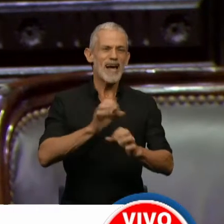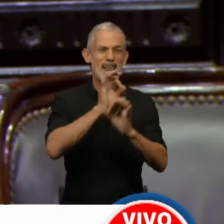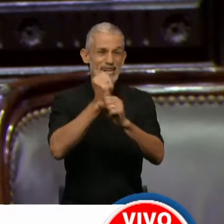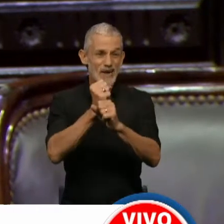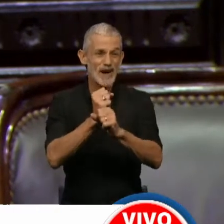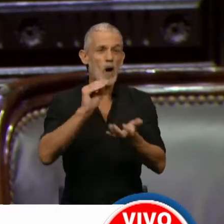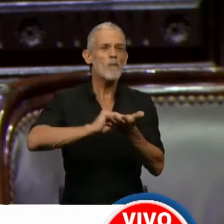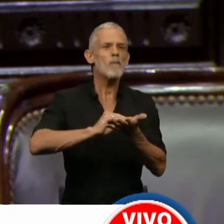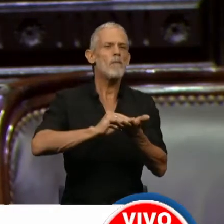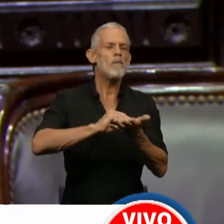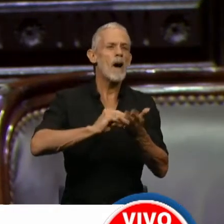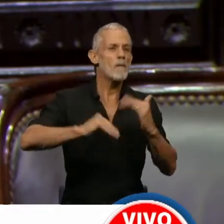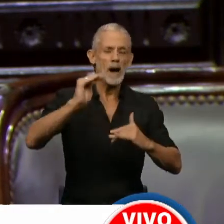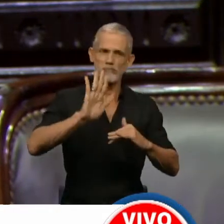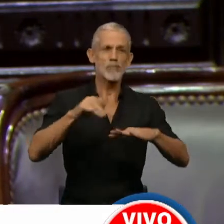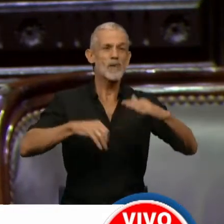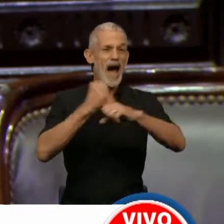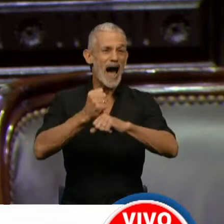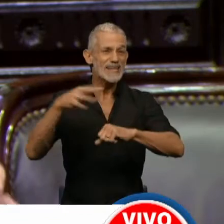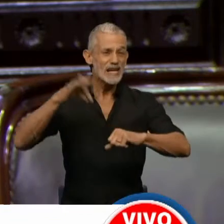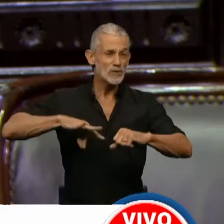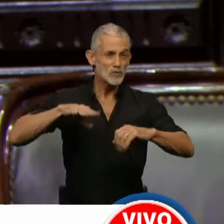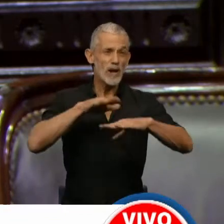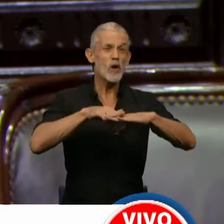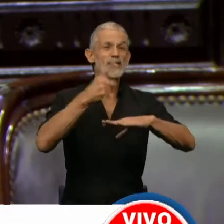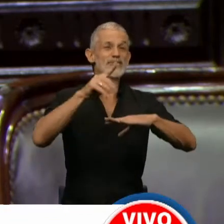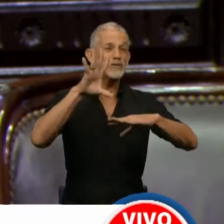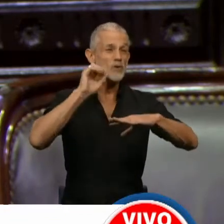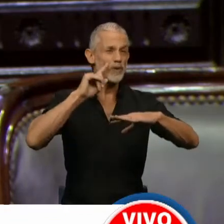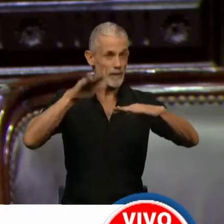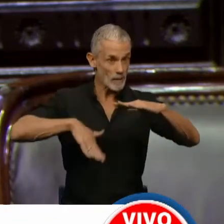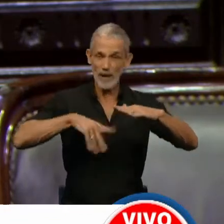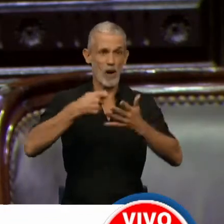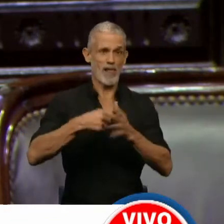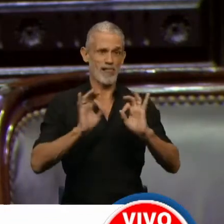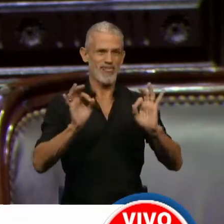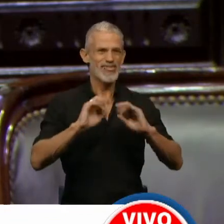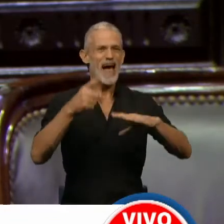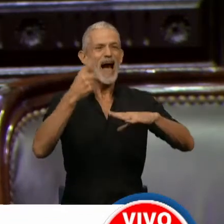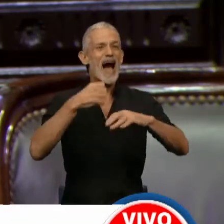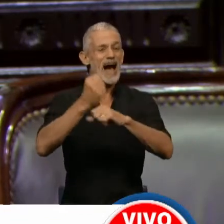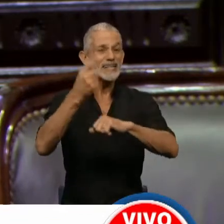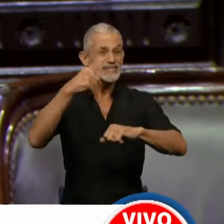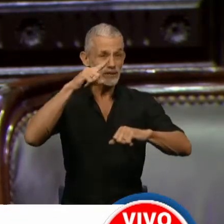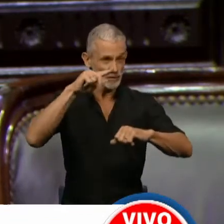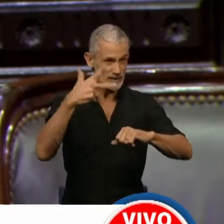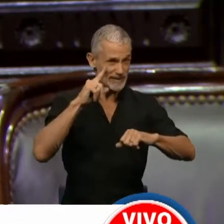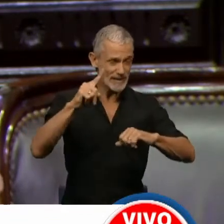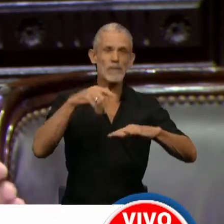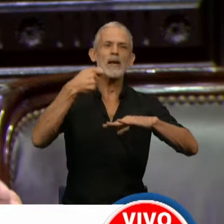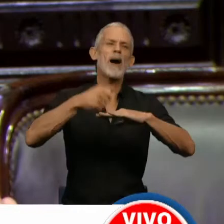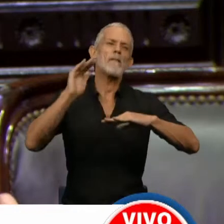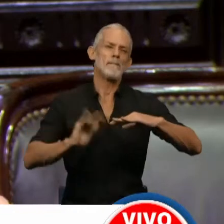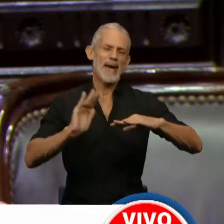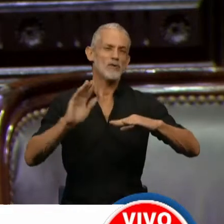más. Los que ganan hasta 150.000 van a dejar de pagar. Los que ganan hasta 173.000 van a pagar menos. Y el resto